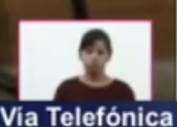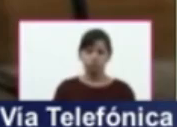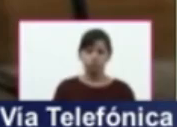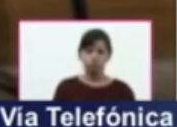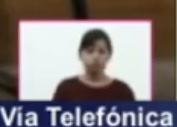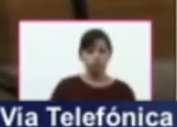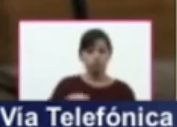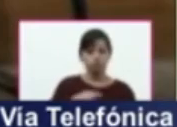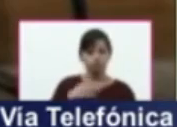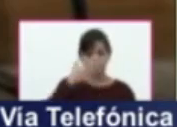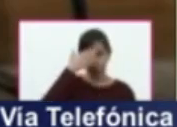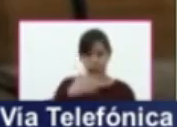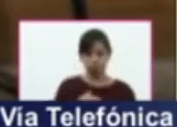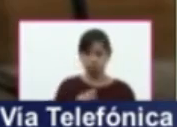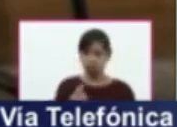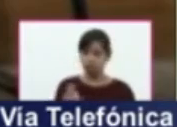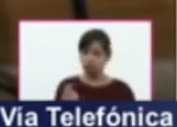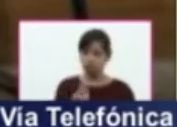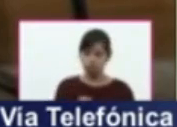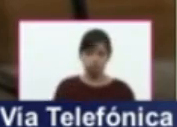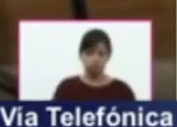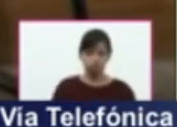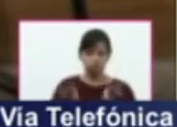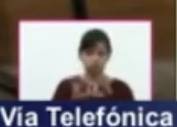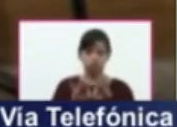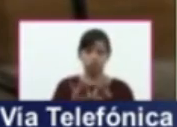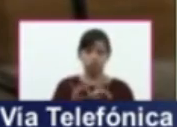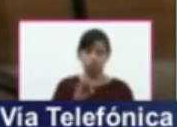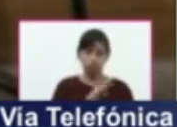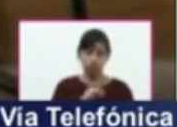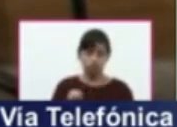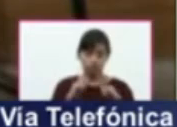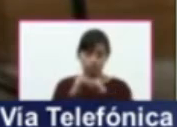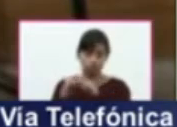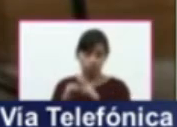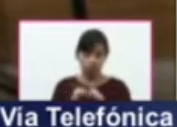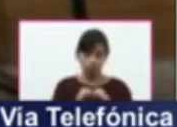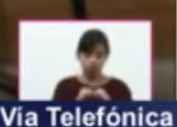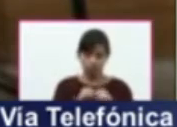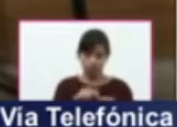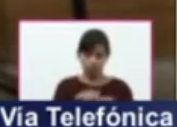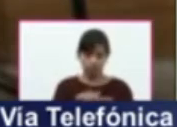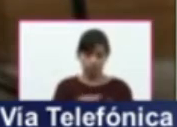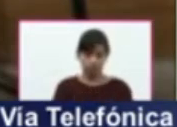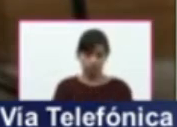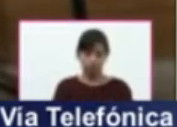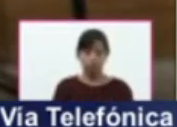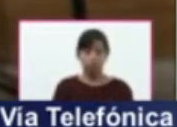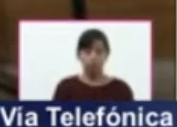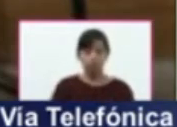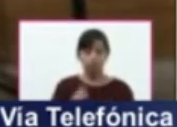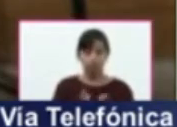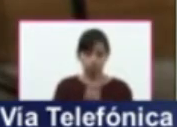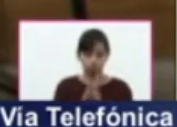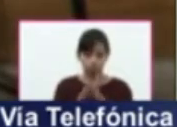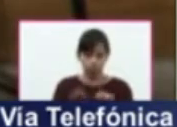verídica, que porque habían sido 400 encuestados por zona. El señor Ciro Gómez Leiva le pregunta